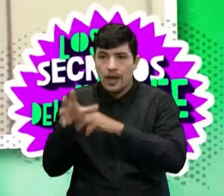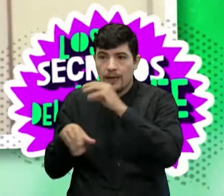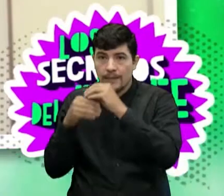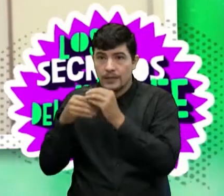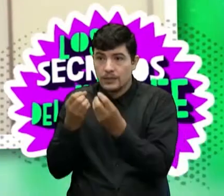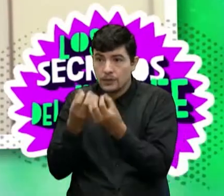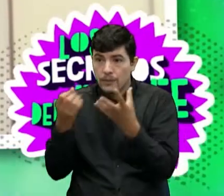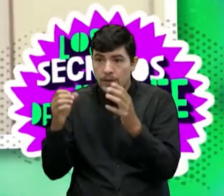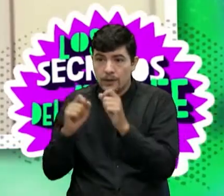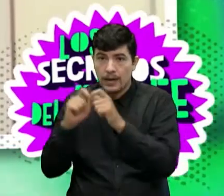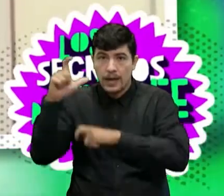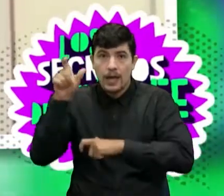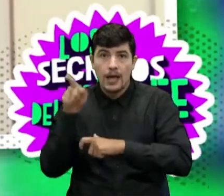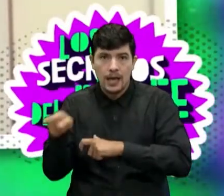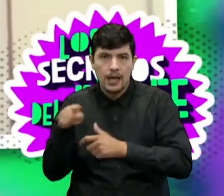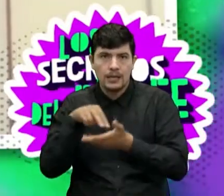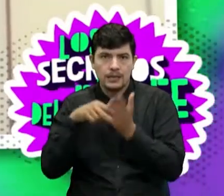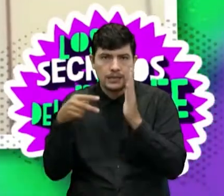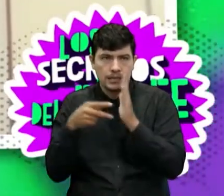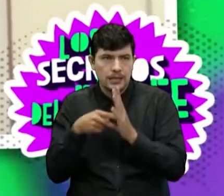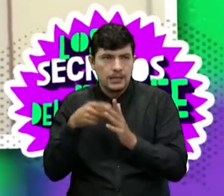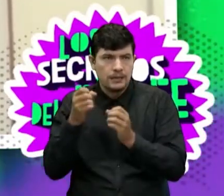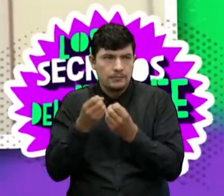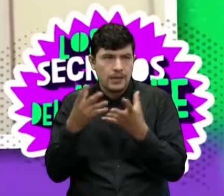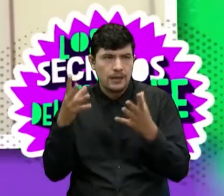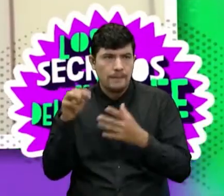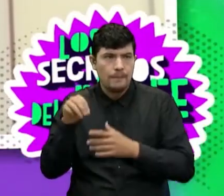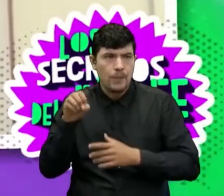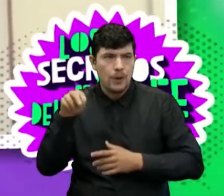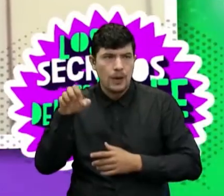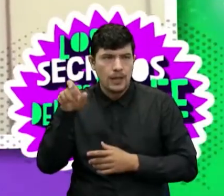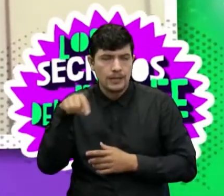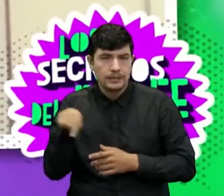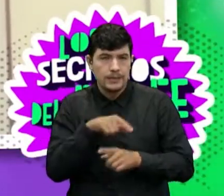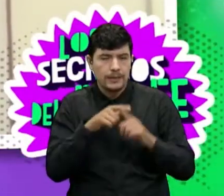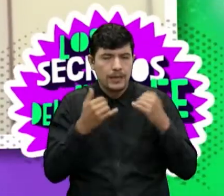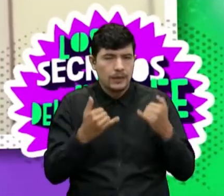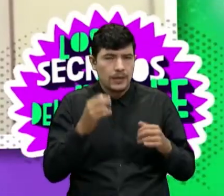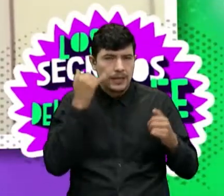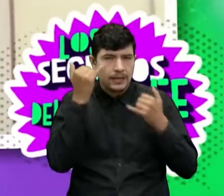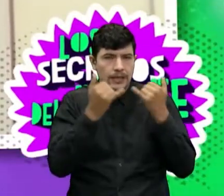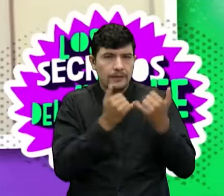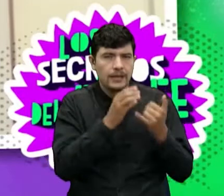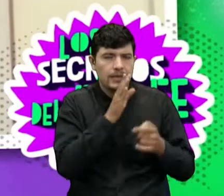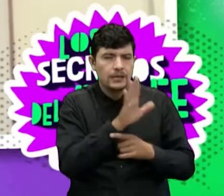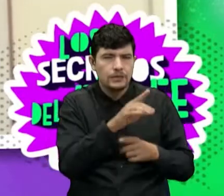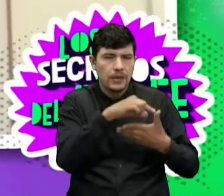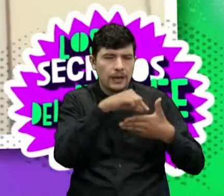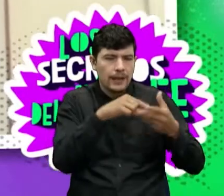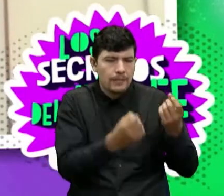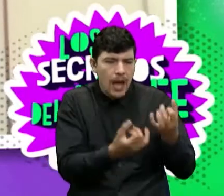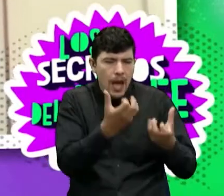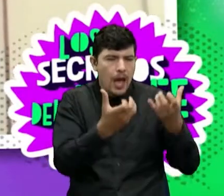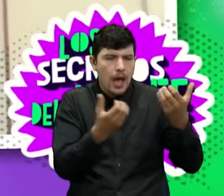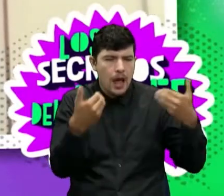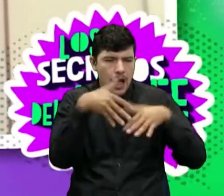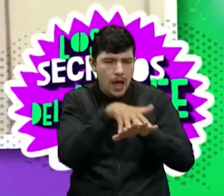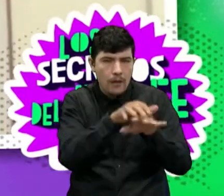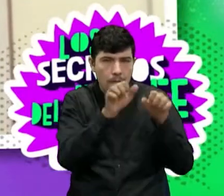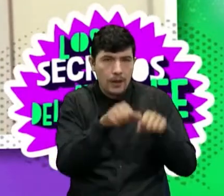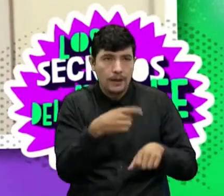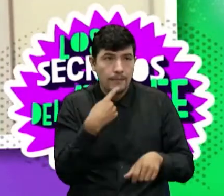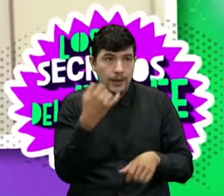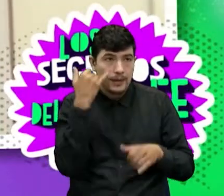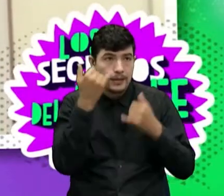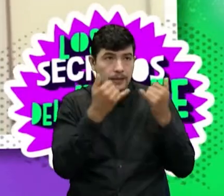encerrados en azul a las moles Si preguntáramos, ¿quiénes son los reactivos en este caso? Fácilmente nos damos cuenta que es el